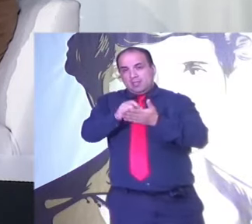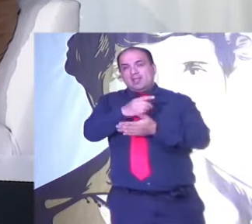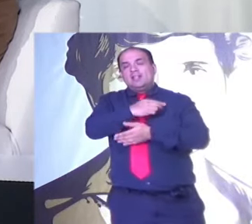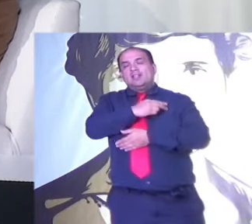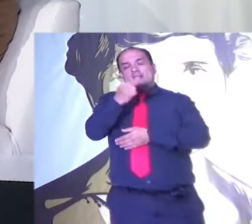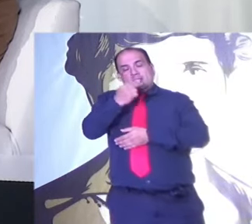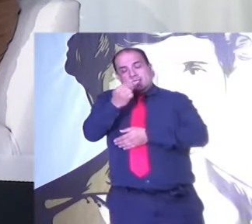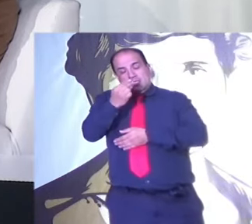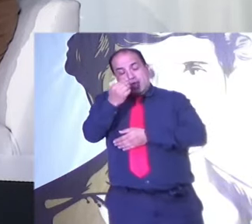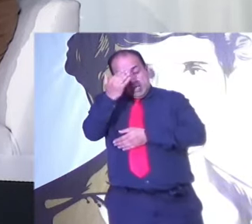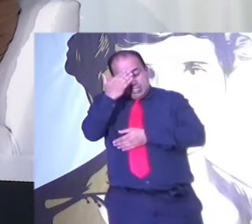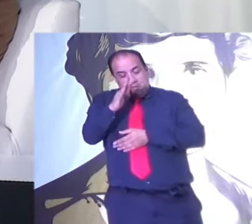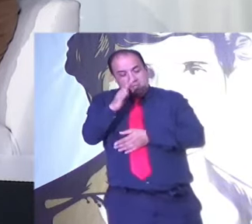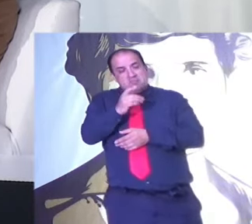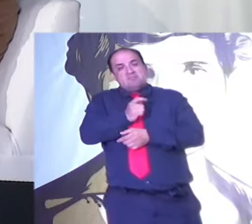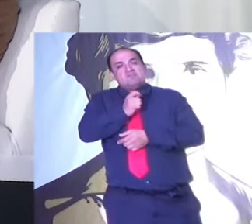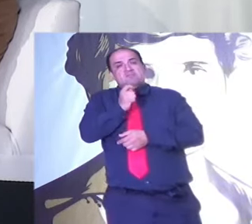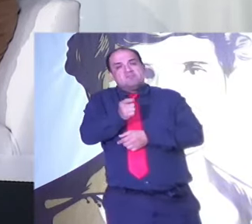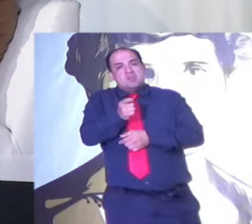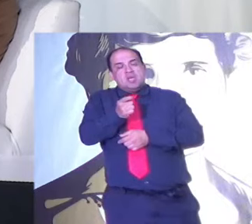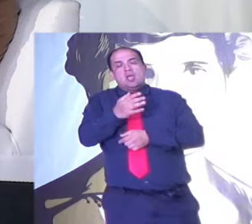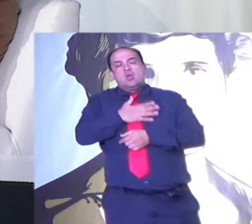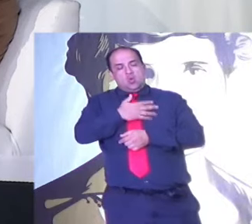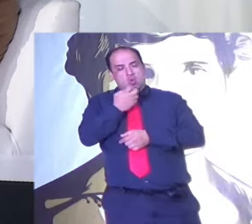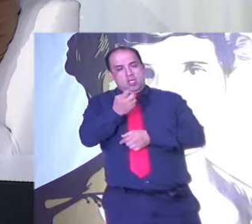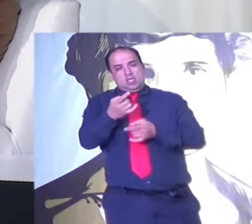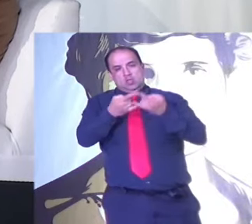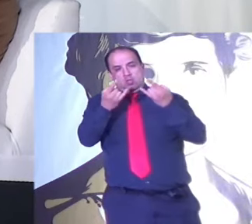cuento como ejemplo.